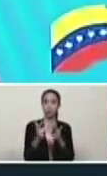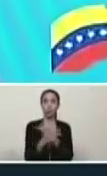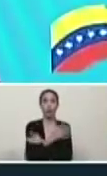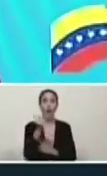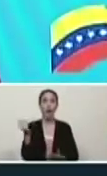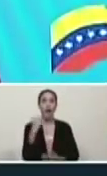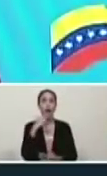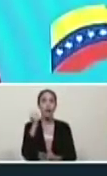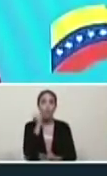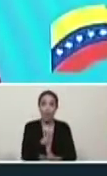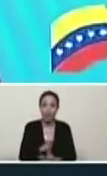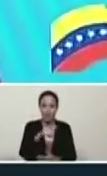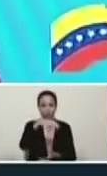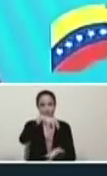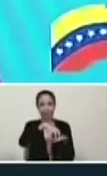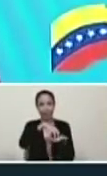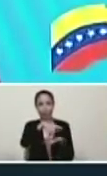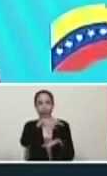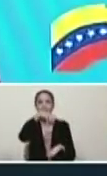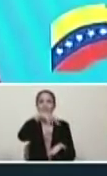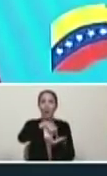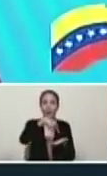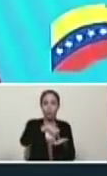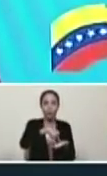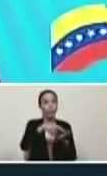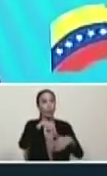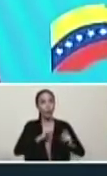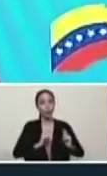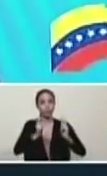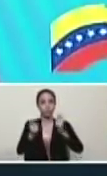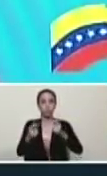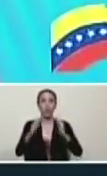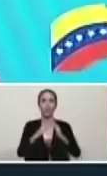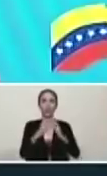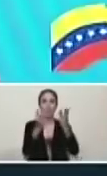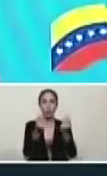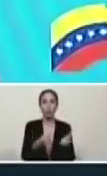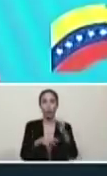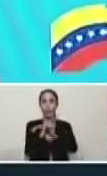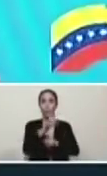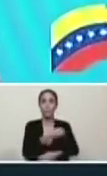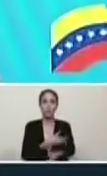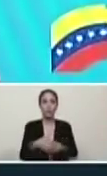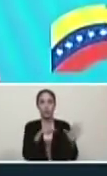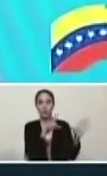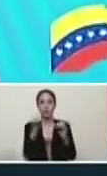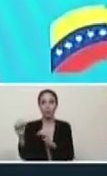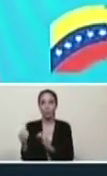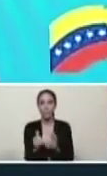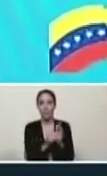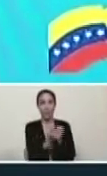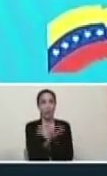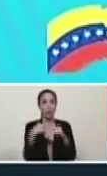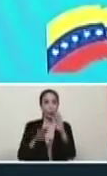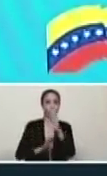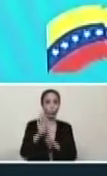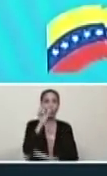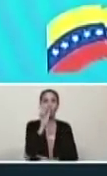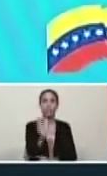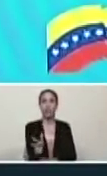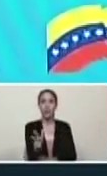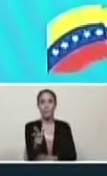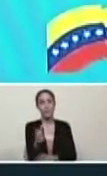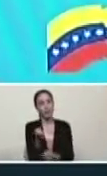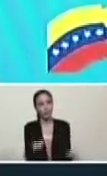Valencia, Estado Carabobo, donde vamos a entregar la vivienda 2.600.000 rumbo a las 3 millones